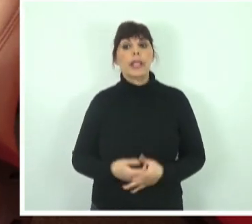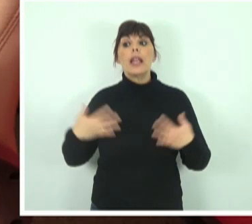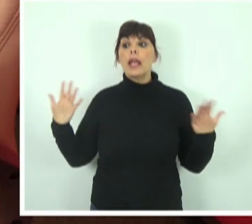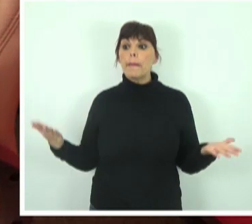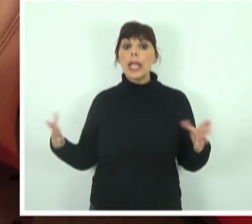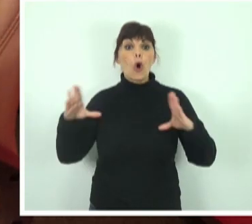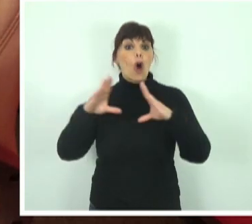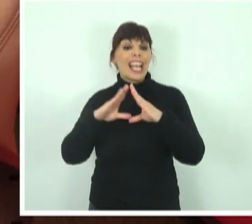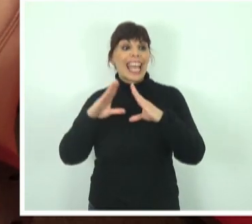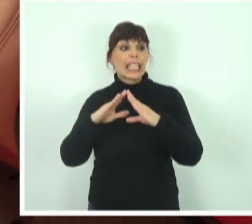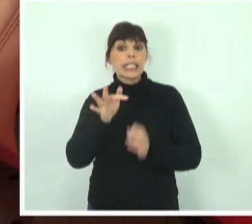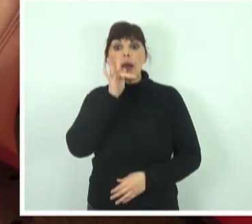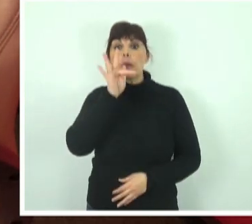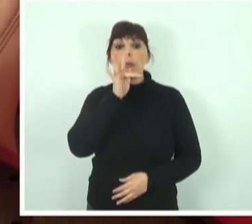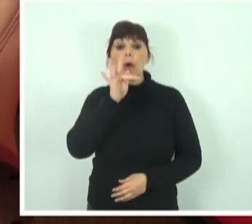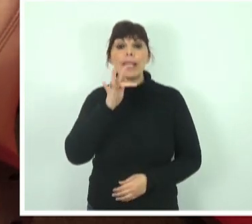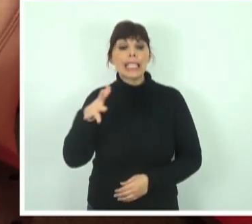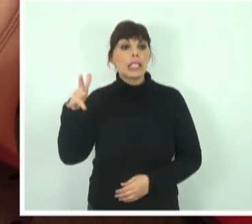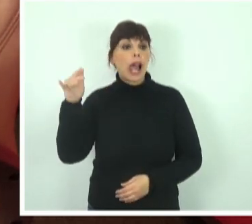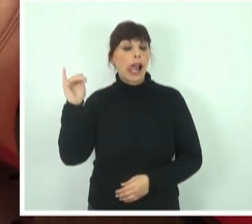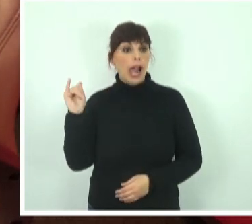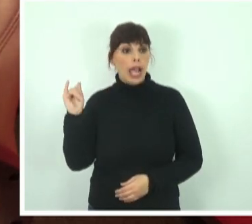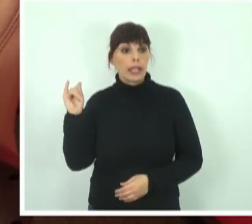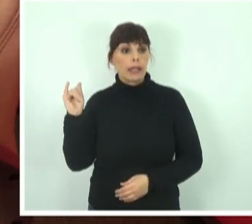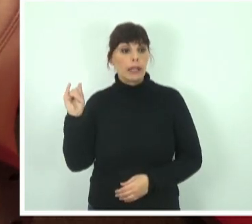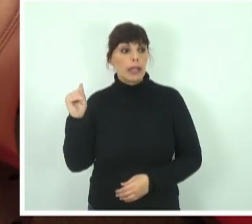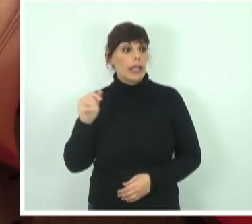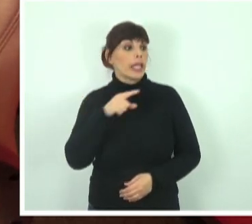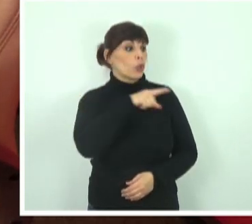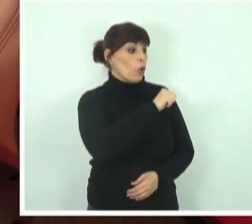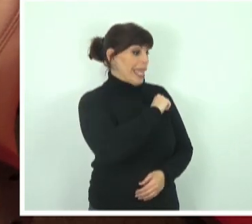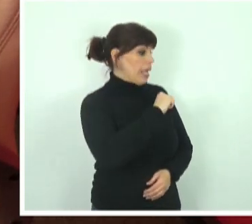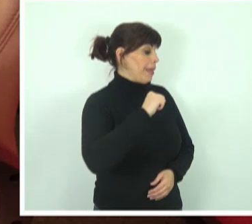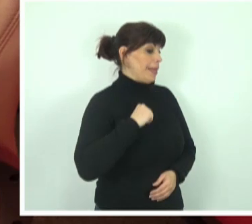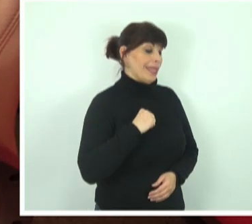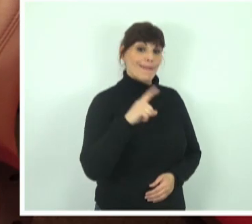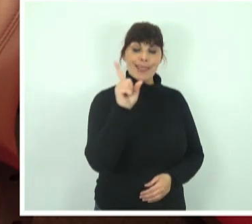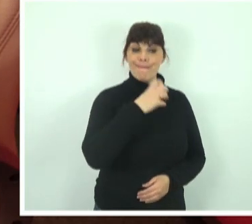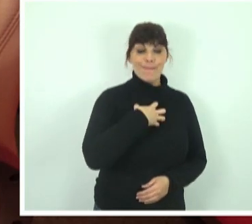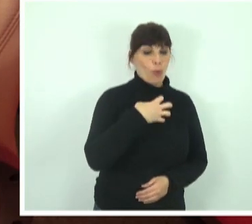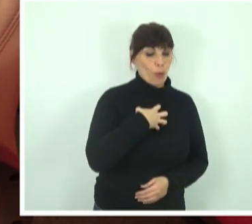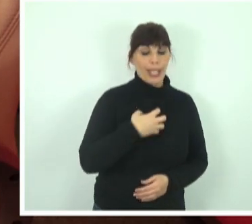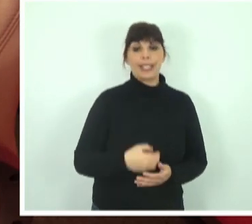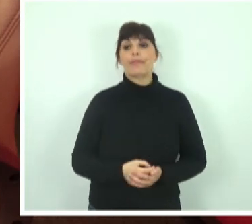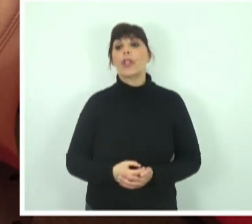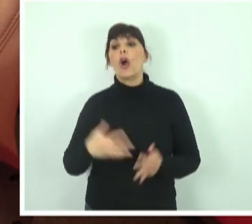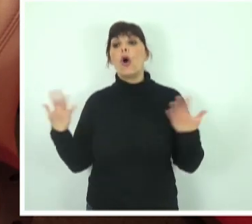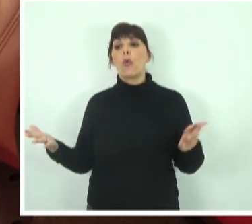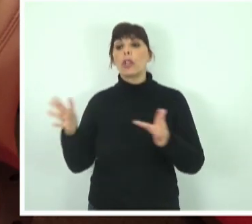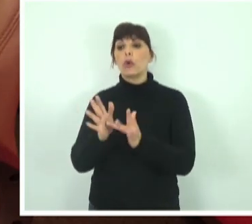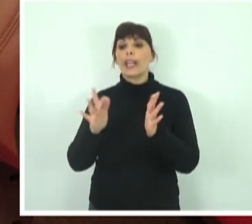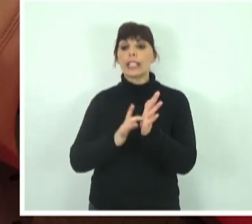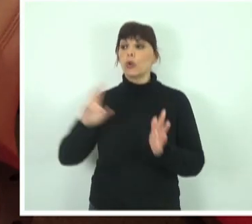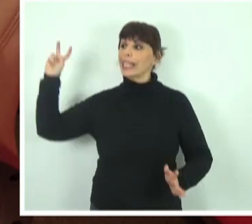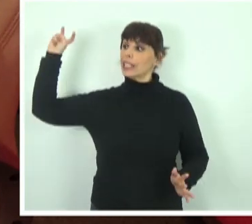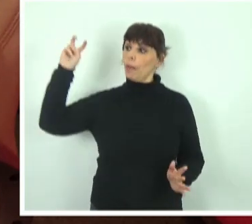iglesia tiene ciertas promesas que el individuo no tiene. Atención. Cuando Jesucristo regrese, Él